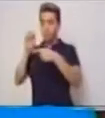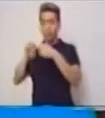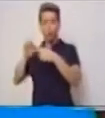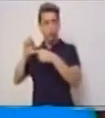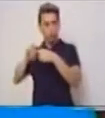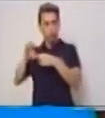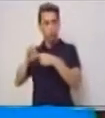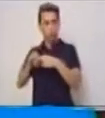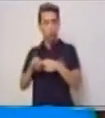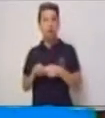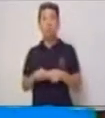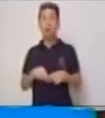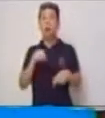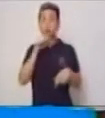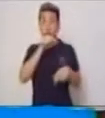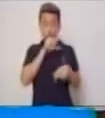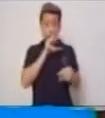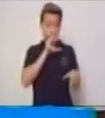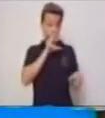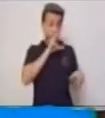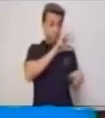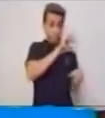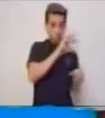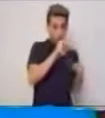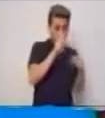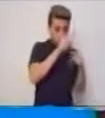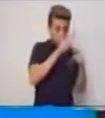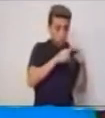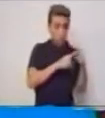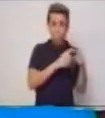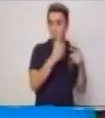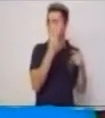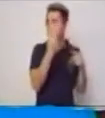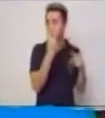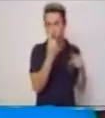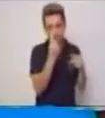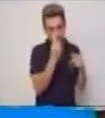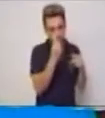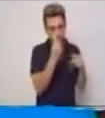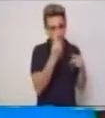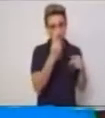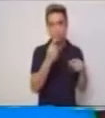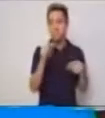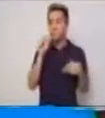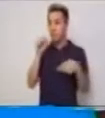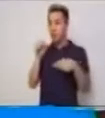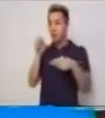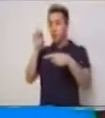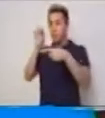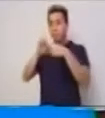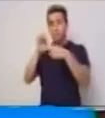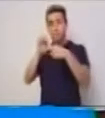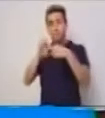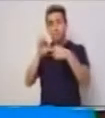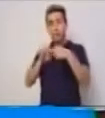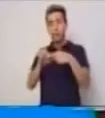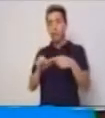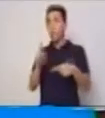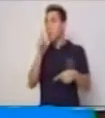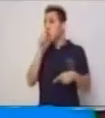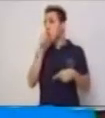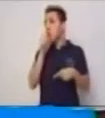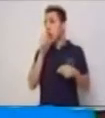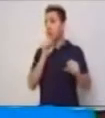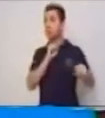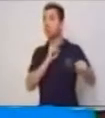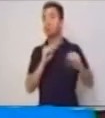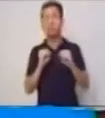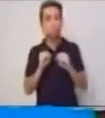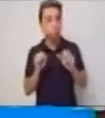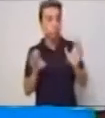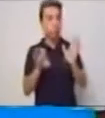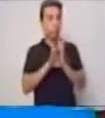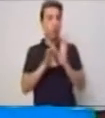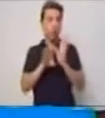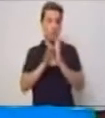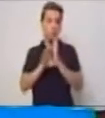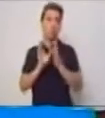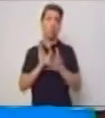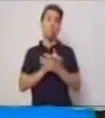sujeto solamente va a haber un elemento. Y dentro del predicado solamente va a haber una acción. Por